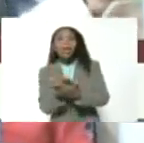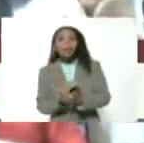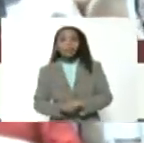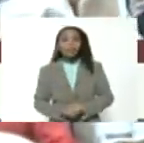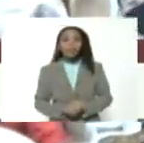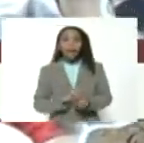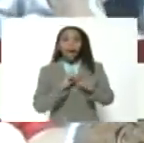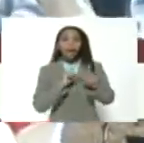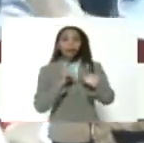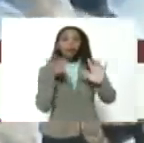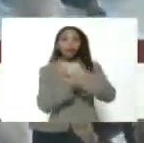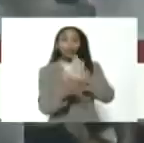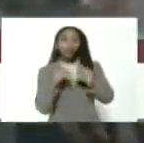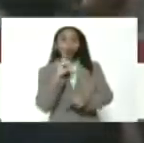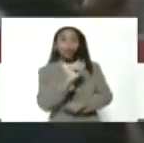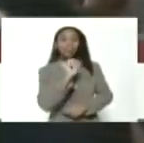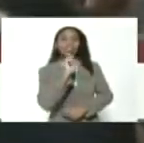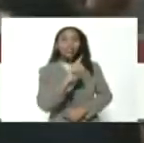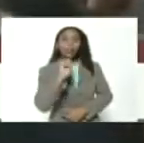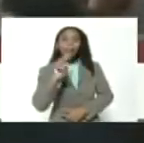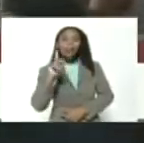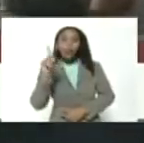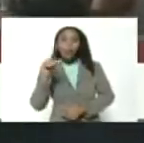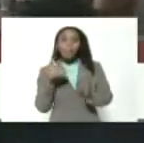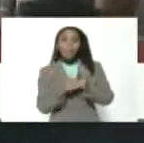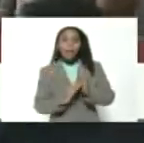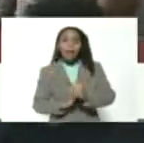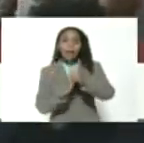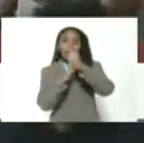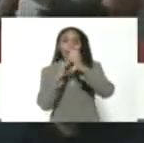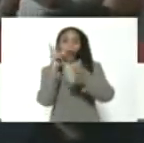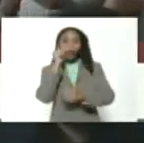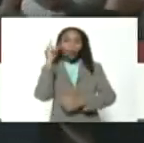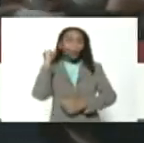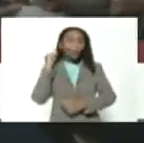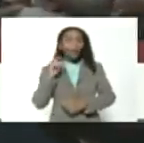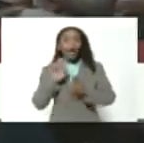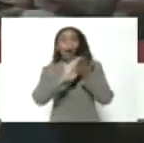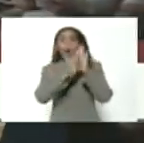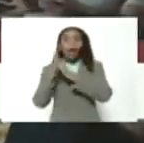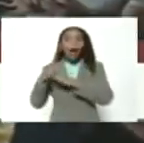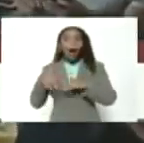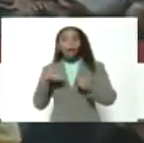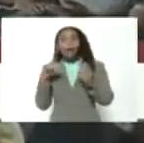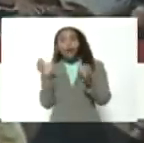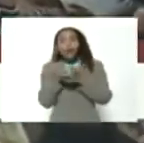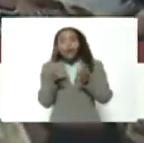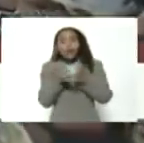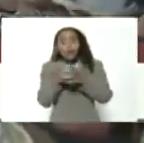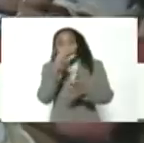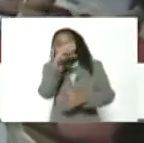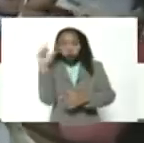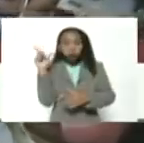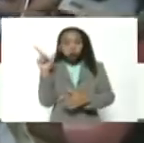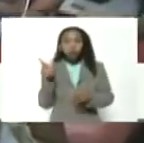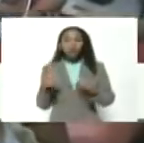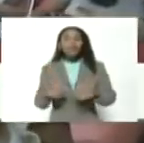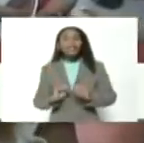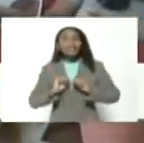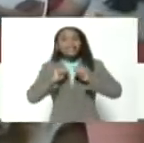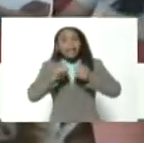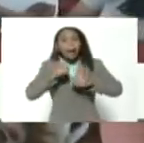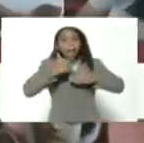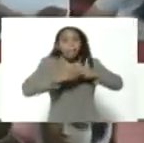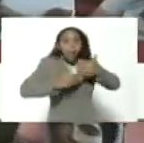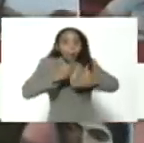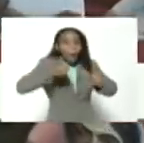esto lo piden sobre todo estos 121.000 líderes y lideresas de las comunas, del poder popular, de los movimientos, iniciar un proceso